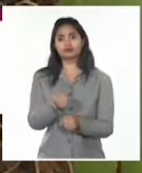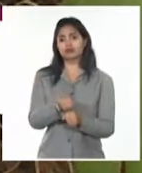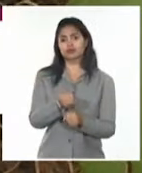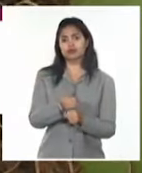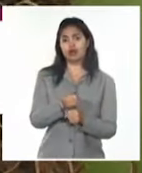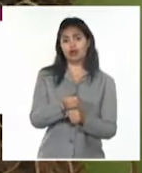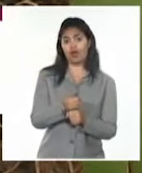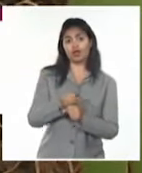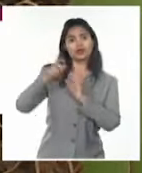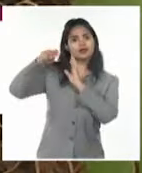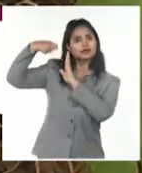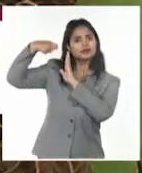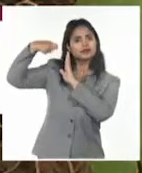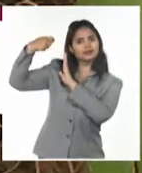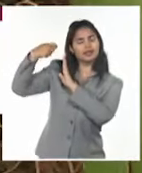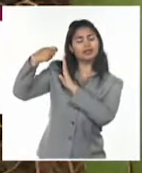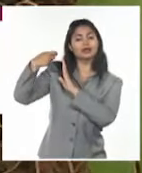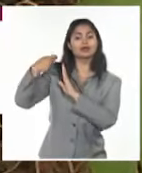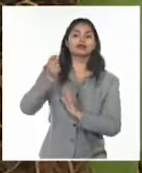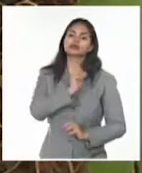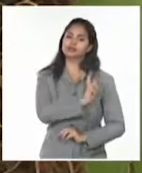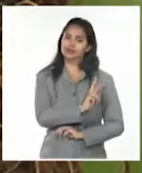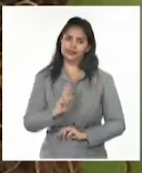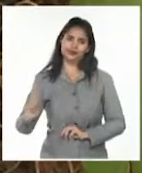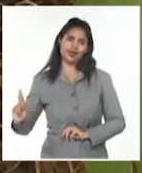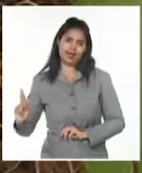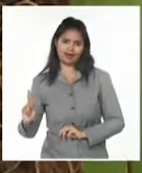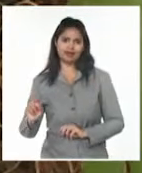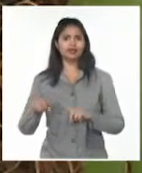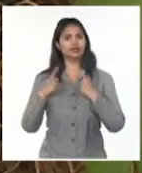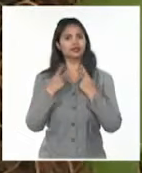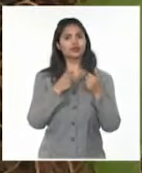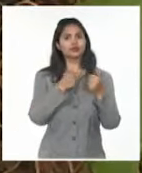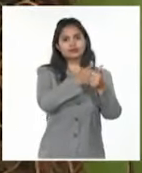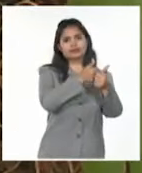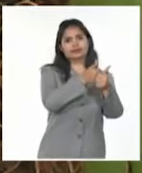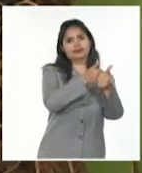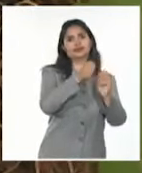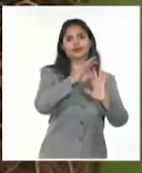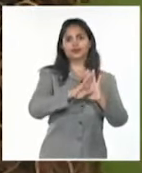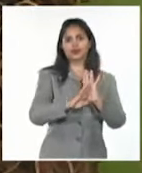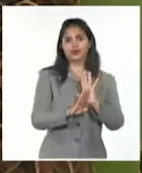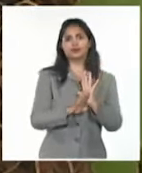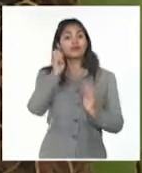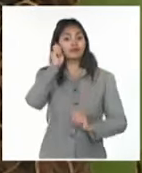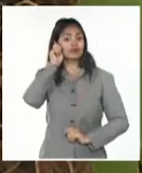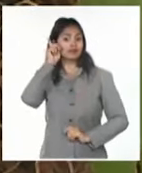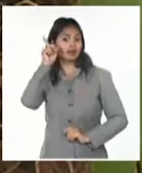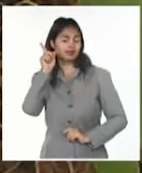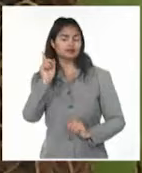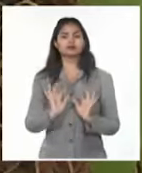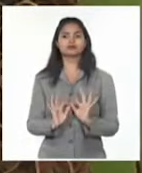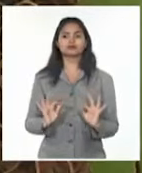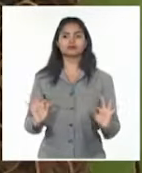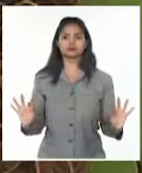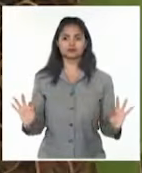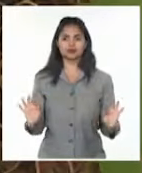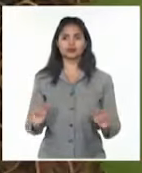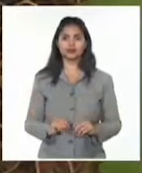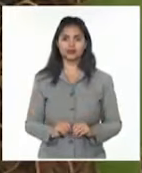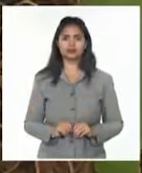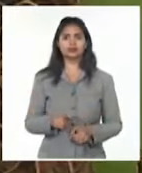compañeros que asesoraban el programa eran asesores de una experiencia tremenda que nos